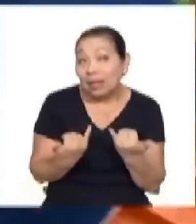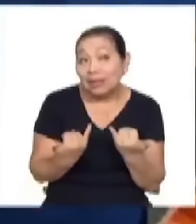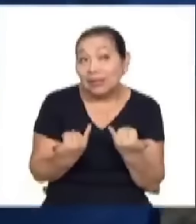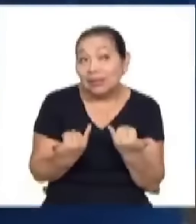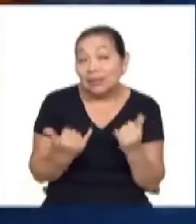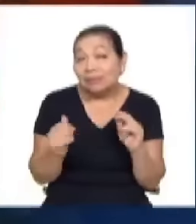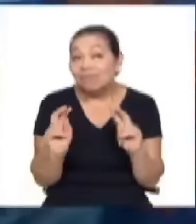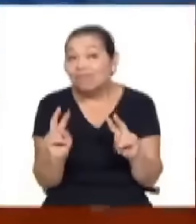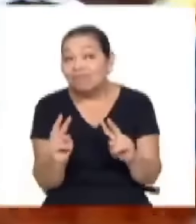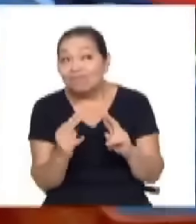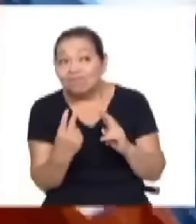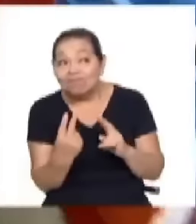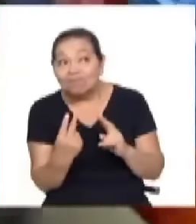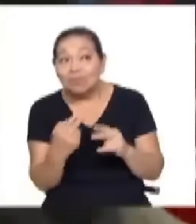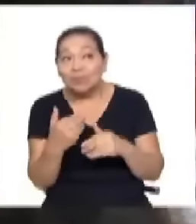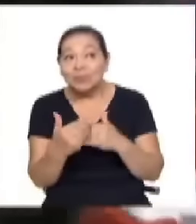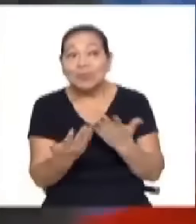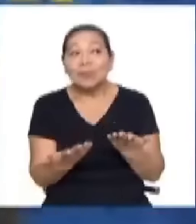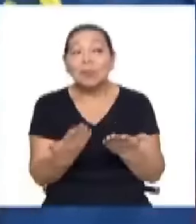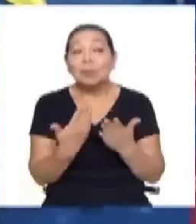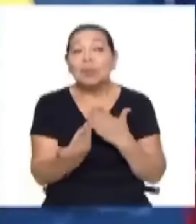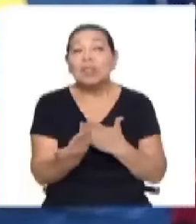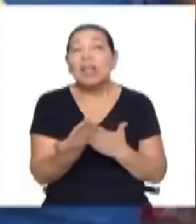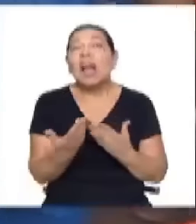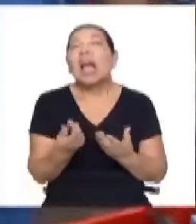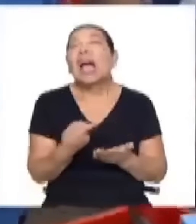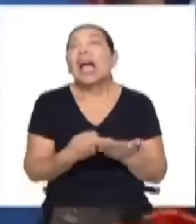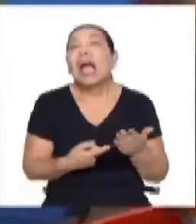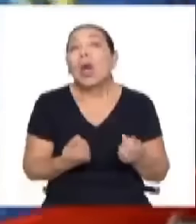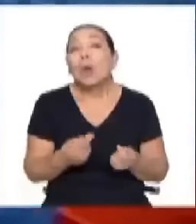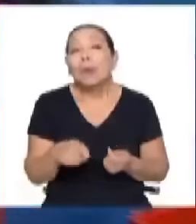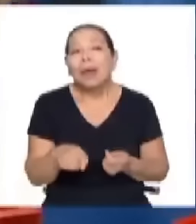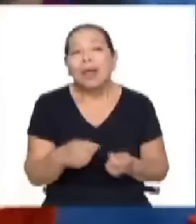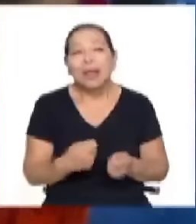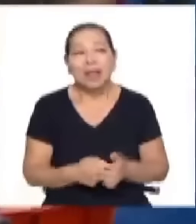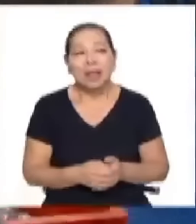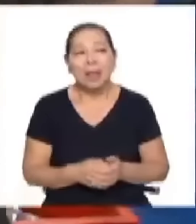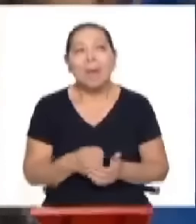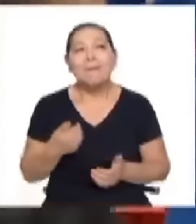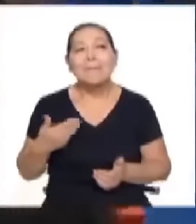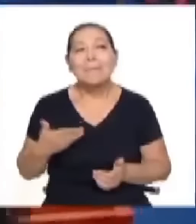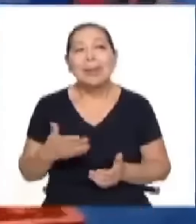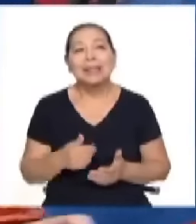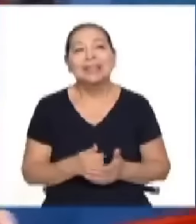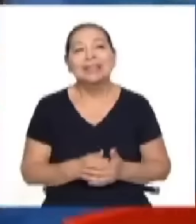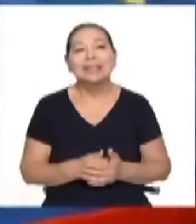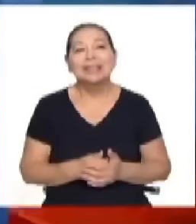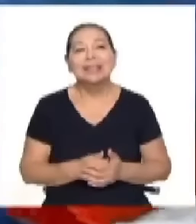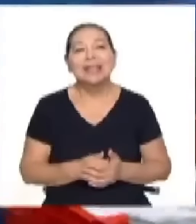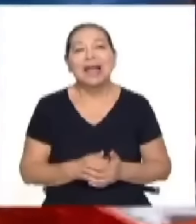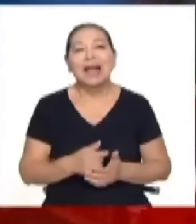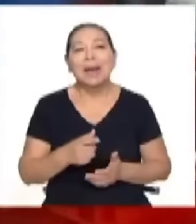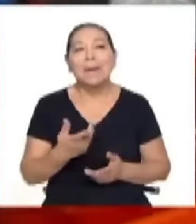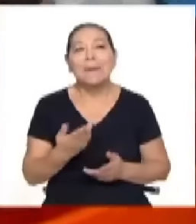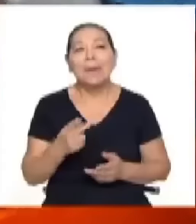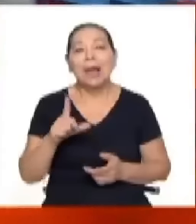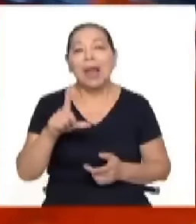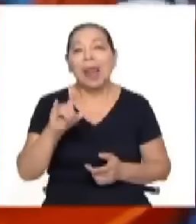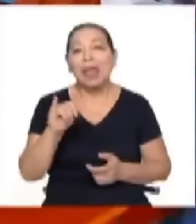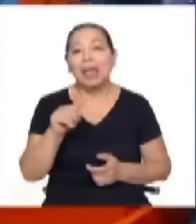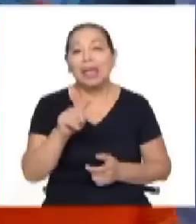mientras nosotros vamos avanzando acá. Buenos días. ¿Qué está comprando, señora? Pescado. ¿Qué pescado es? Lisa, para